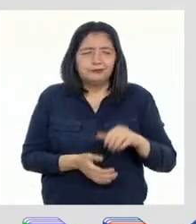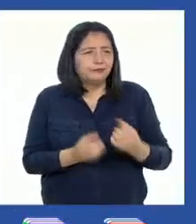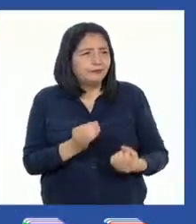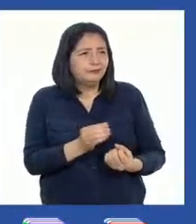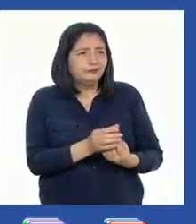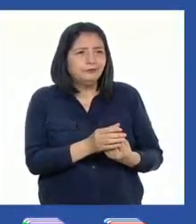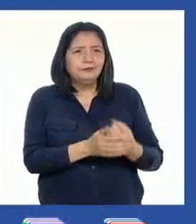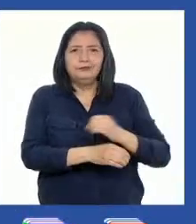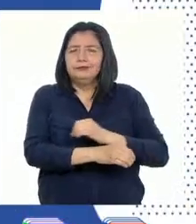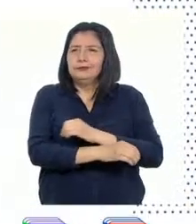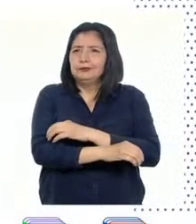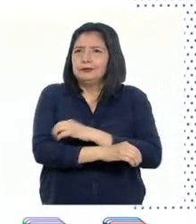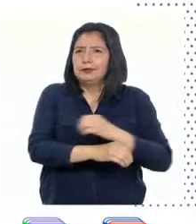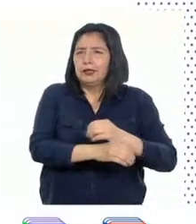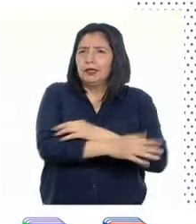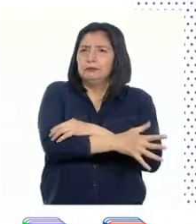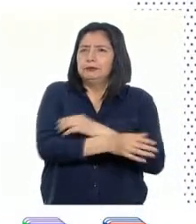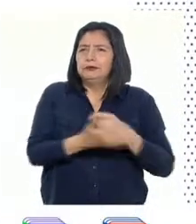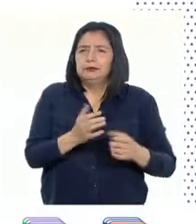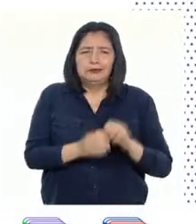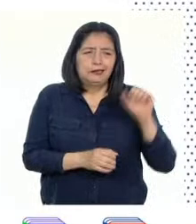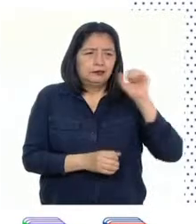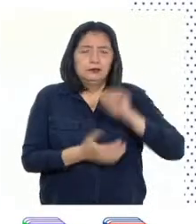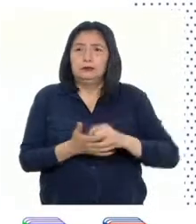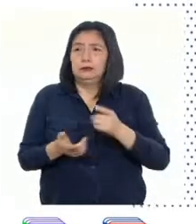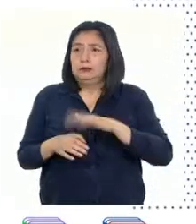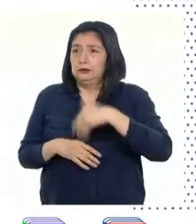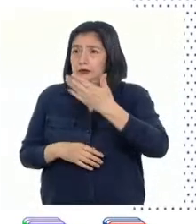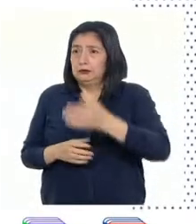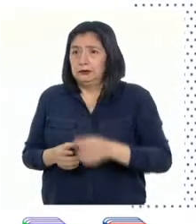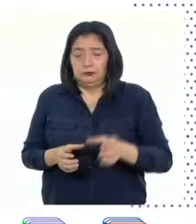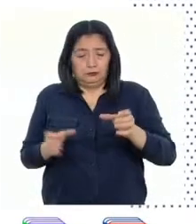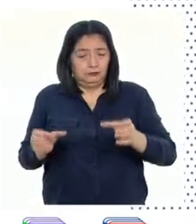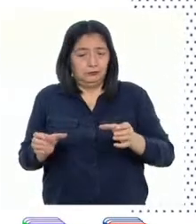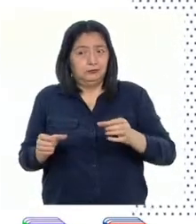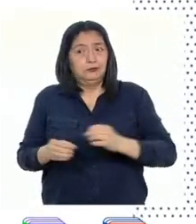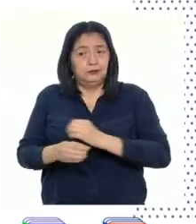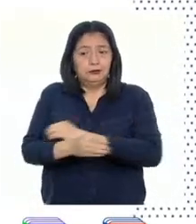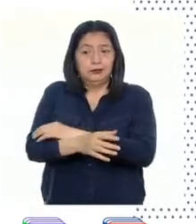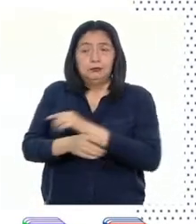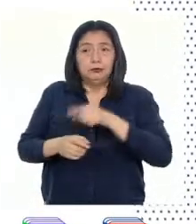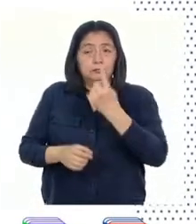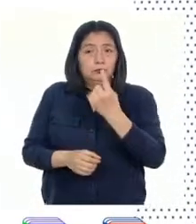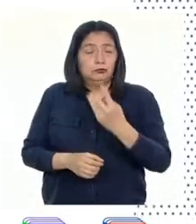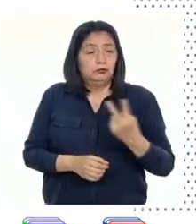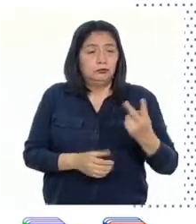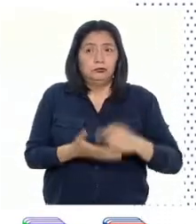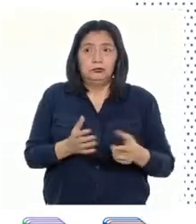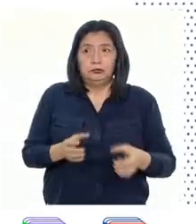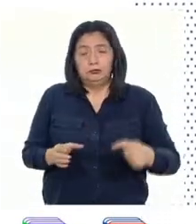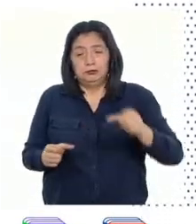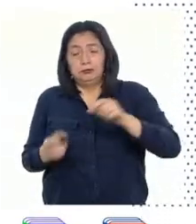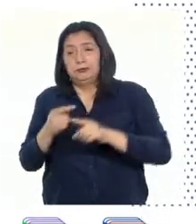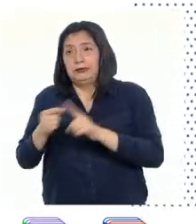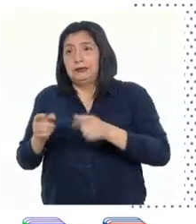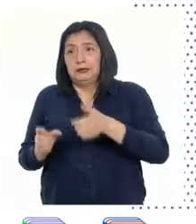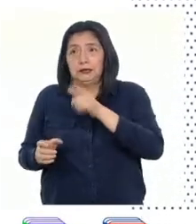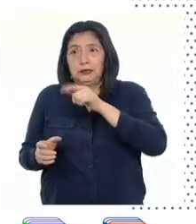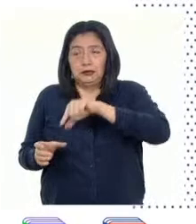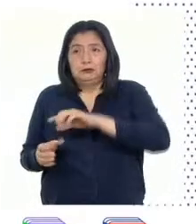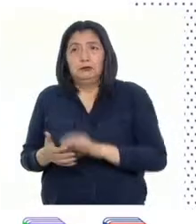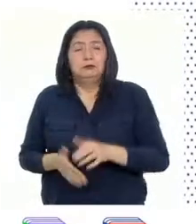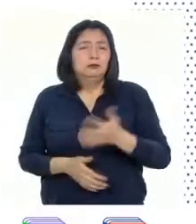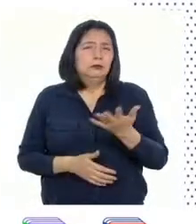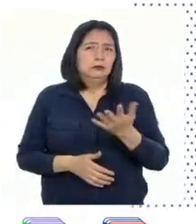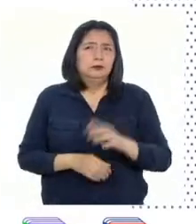y las zanahorias? Luego añadí al recipiente que contenía al apio 1 y al apio 2 media taza de agua,